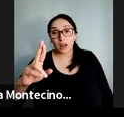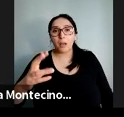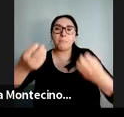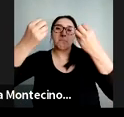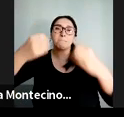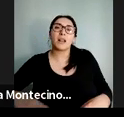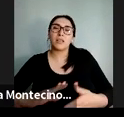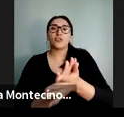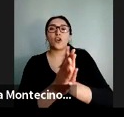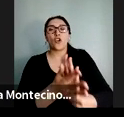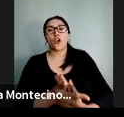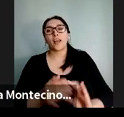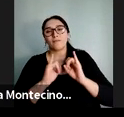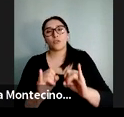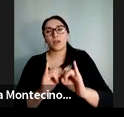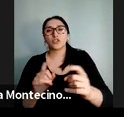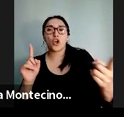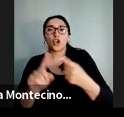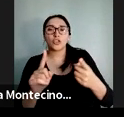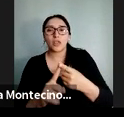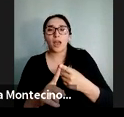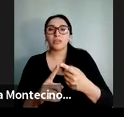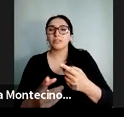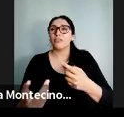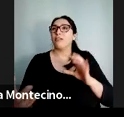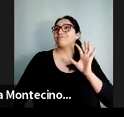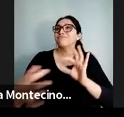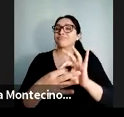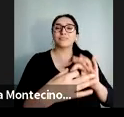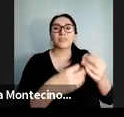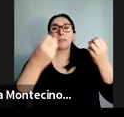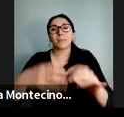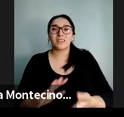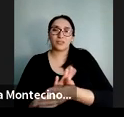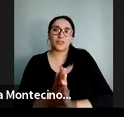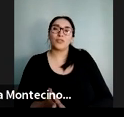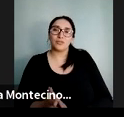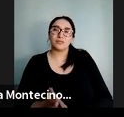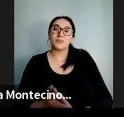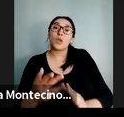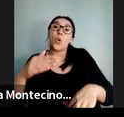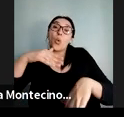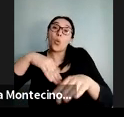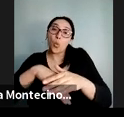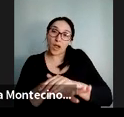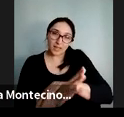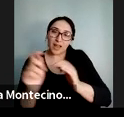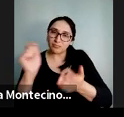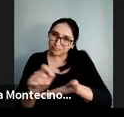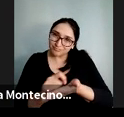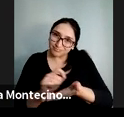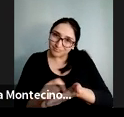todo. Perdemos los contactos que hicimos, las colectivas con las que conectamos, entre otros. Entonces ahí yo considero súper